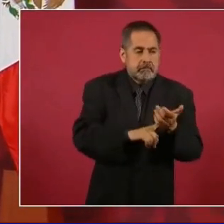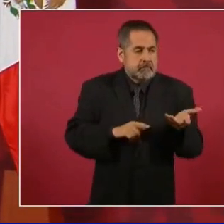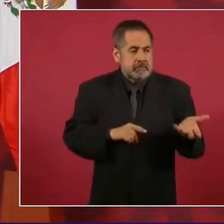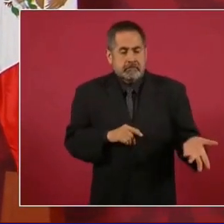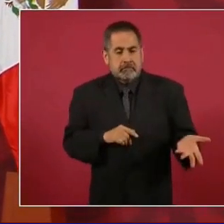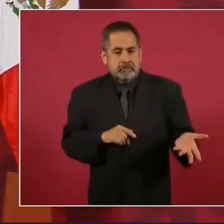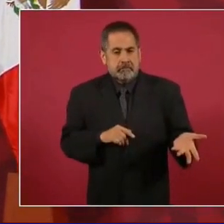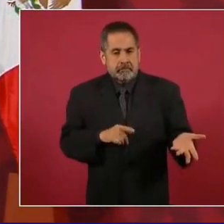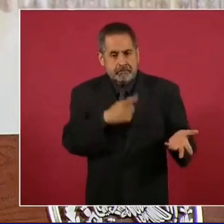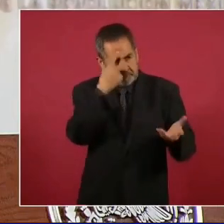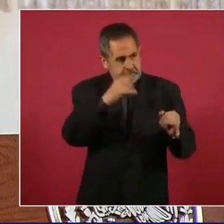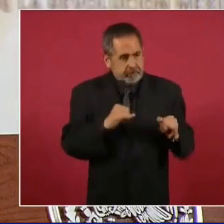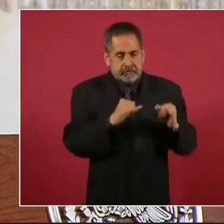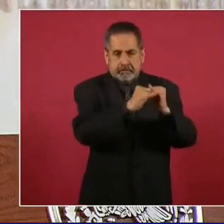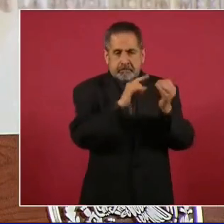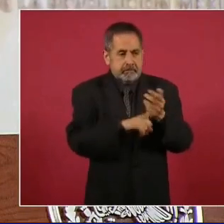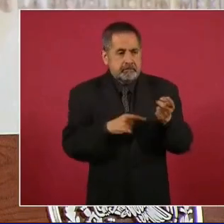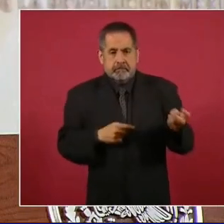este instituto